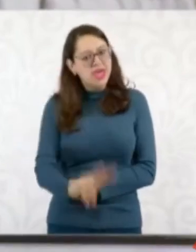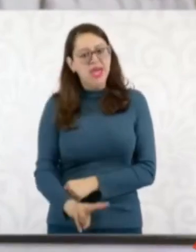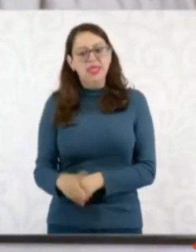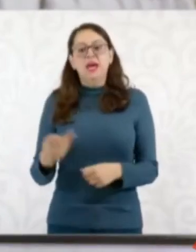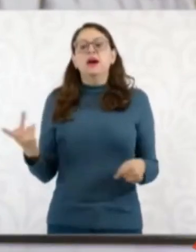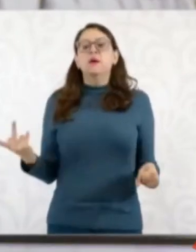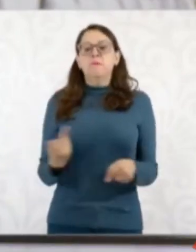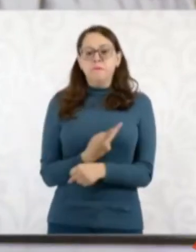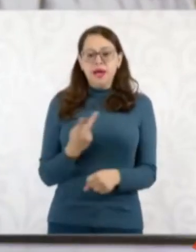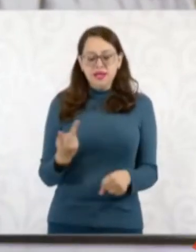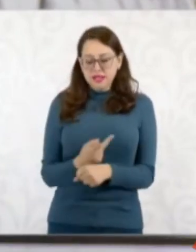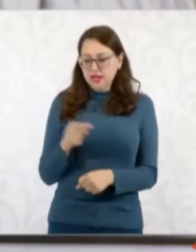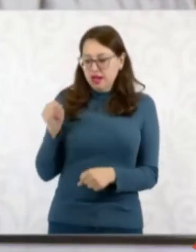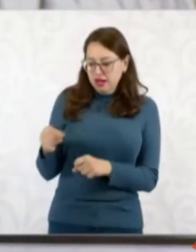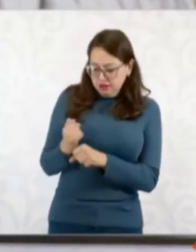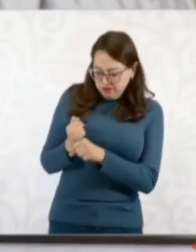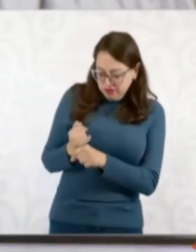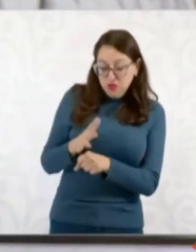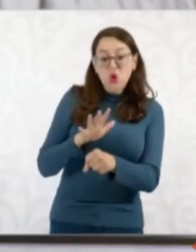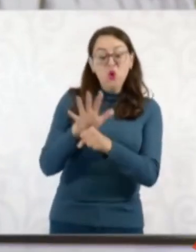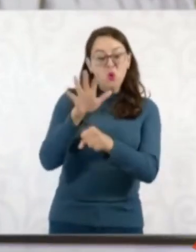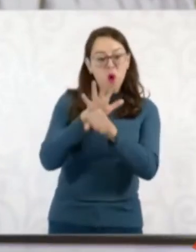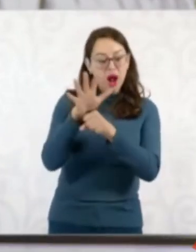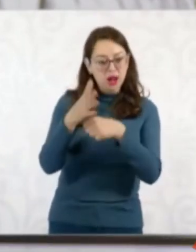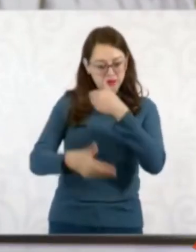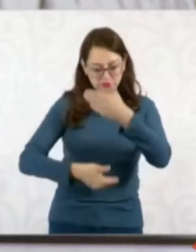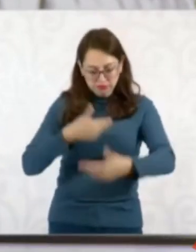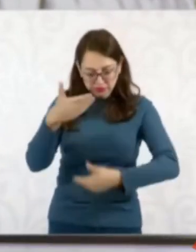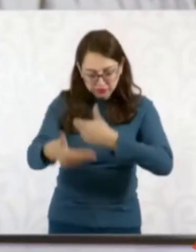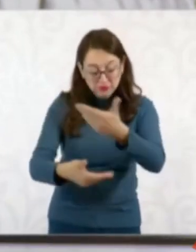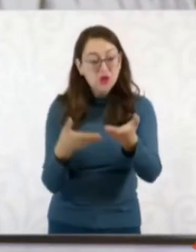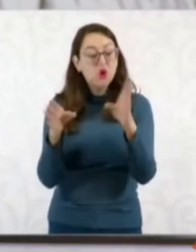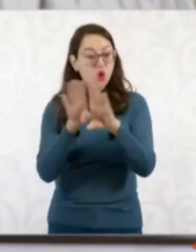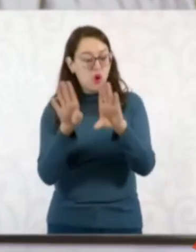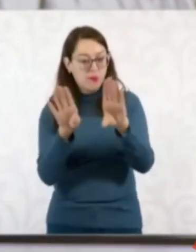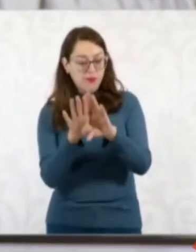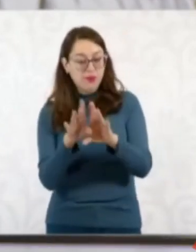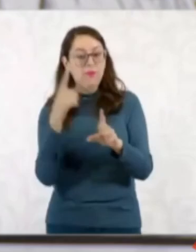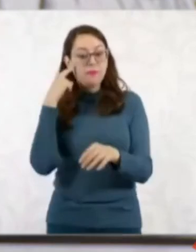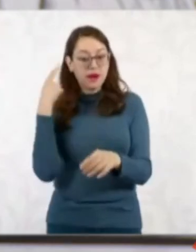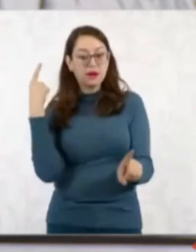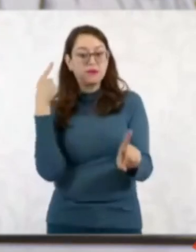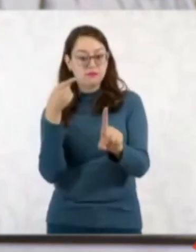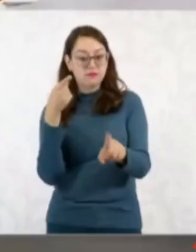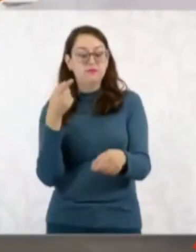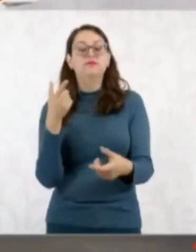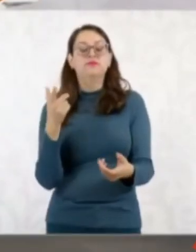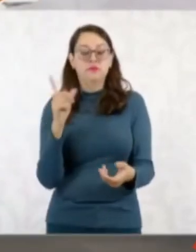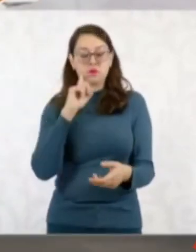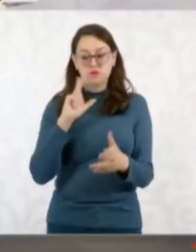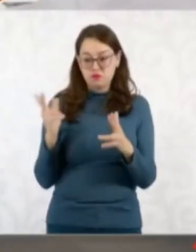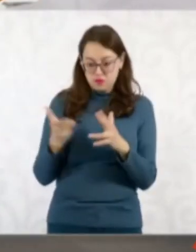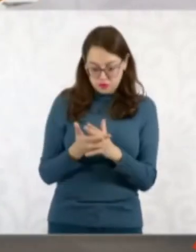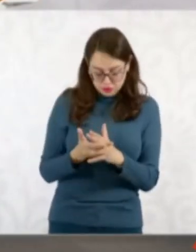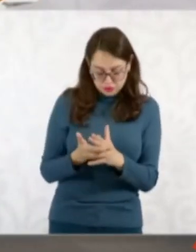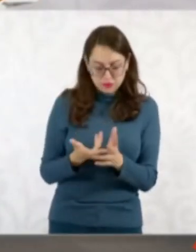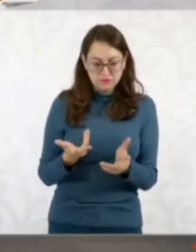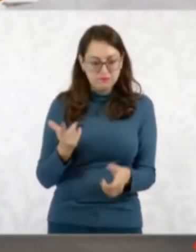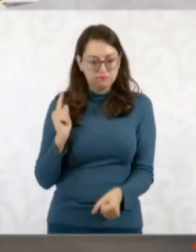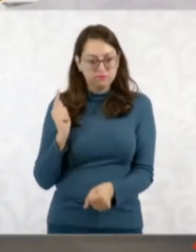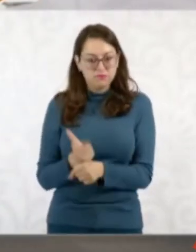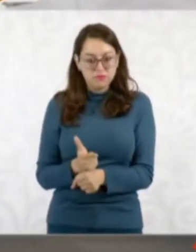las investigaciones, los procesos que se están dando en la investigación del feminicidio. Y si vamos a la